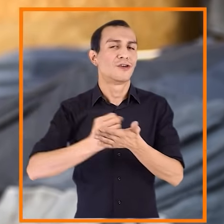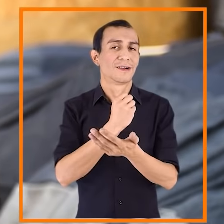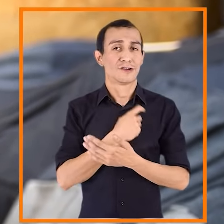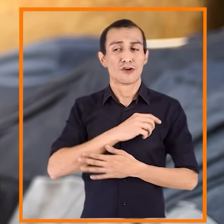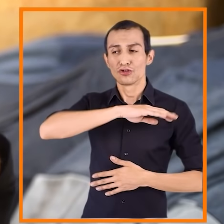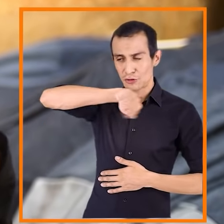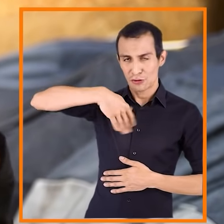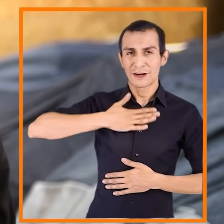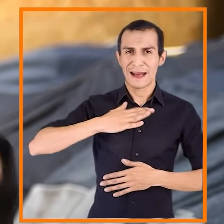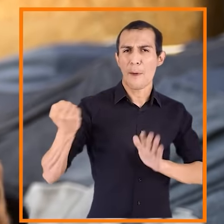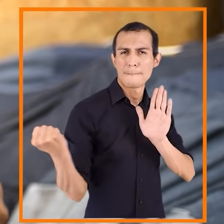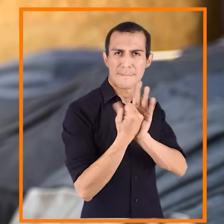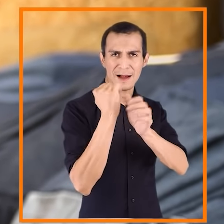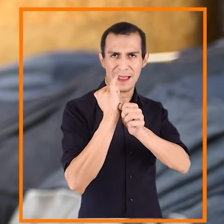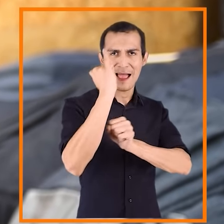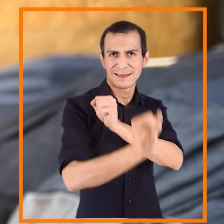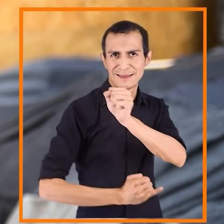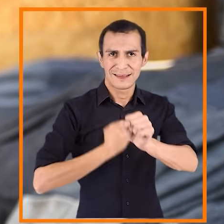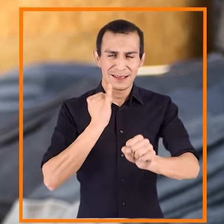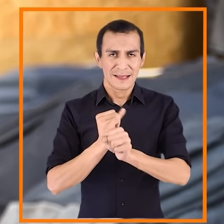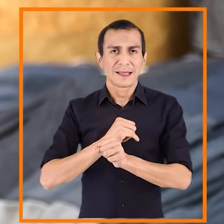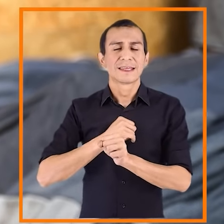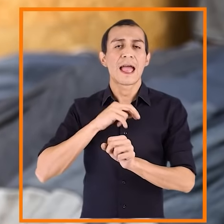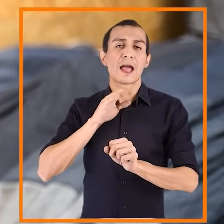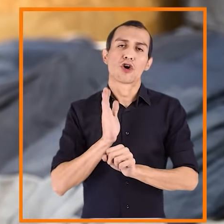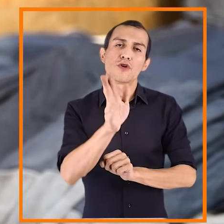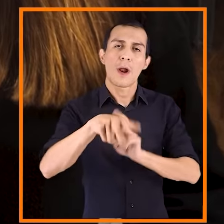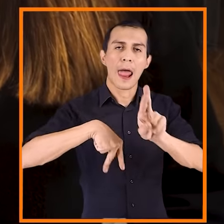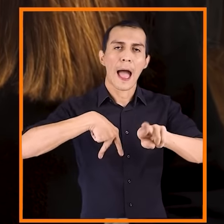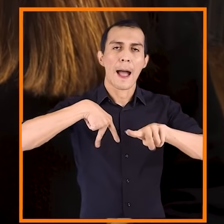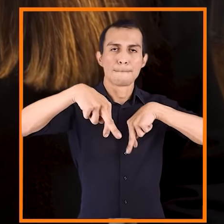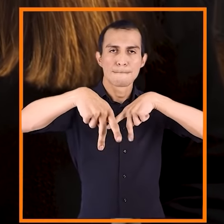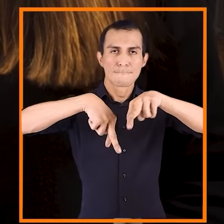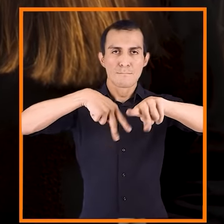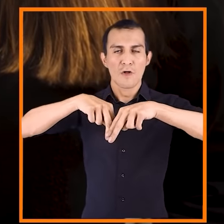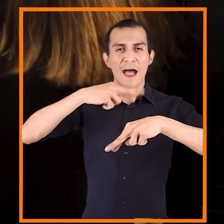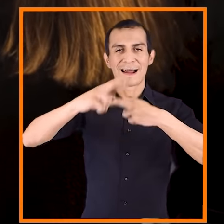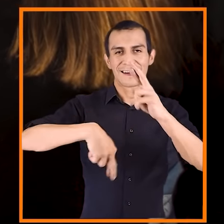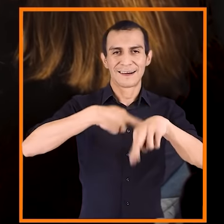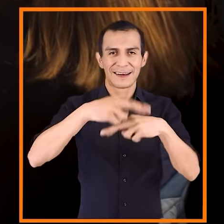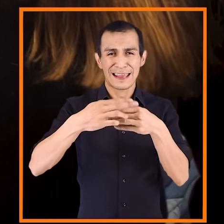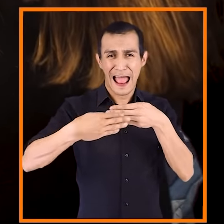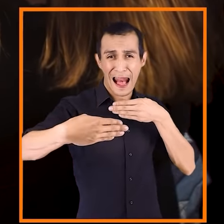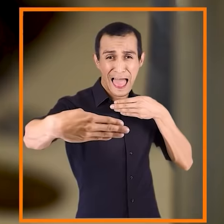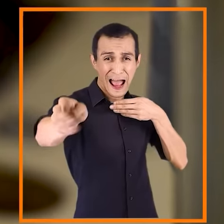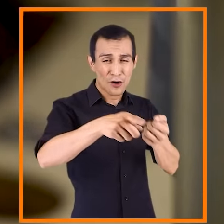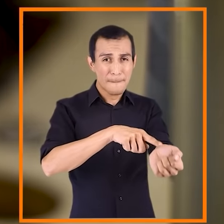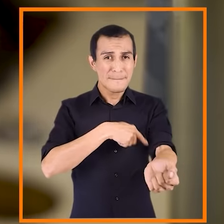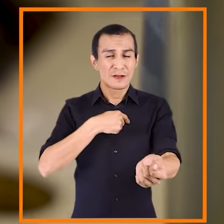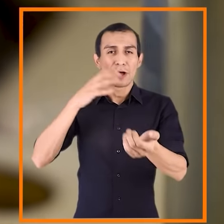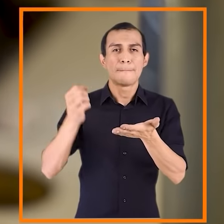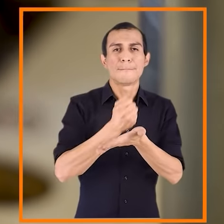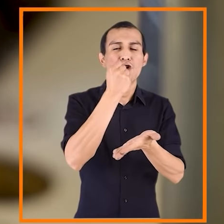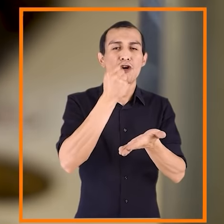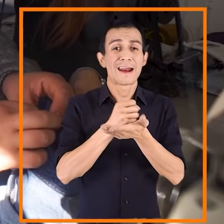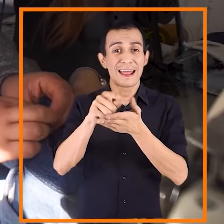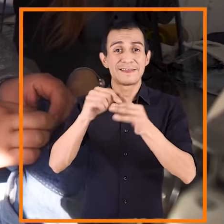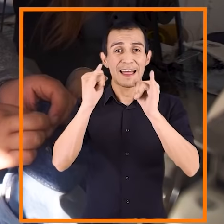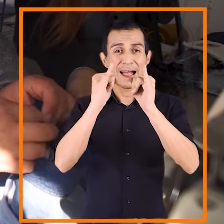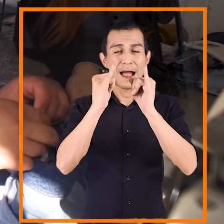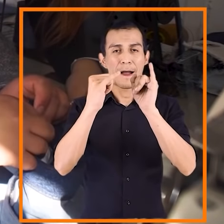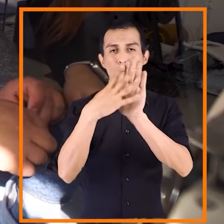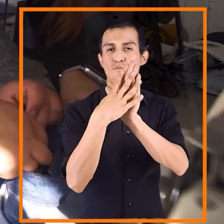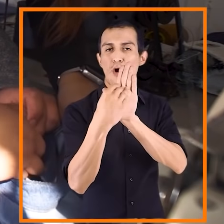llegar? Ser una marca internacional y ser un referente en la moda circular. Y el otro gran sueño, que es a largo plazo, es poder replicar este modelo